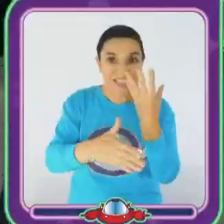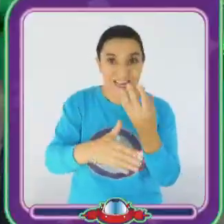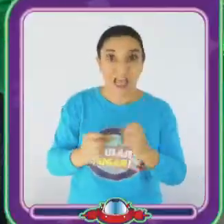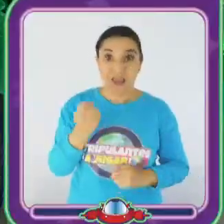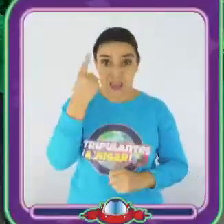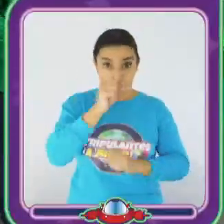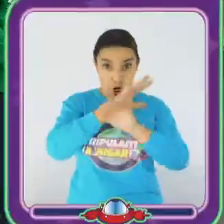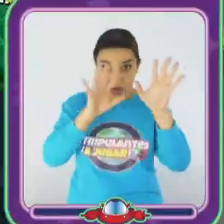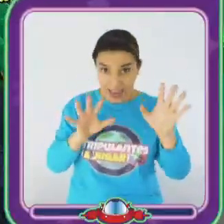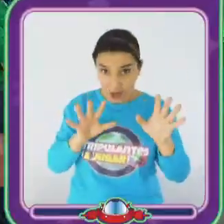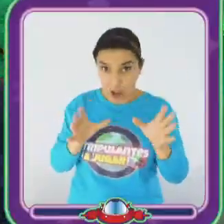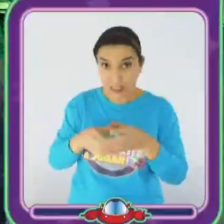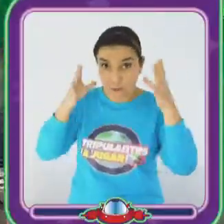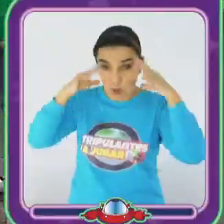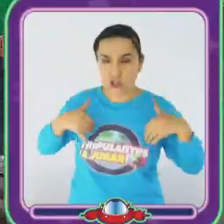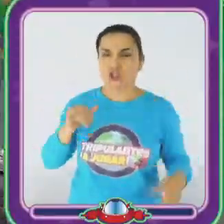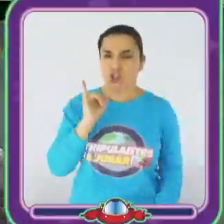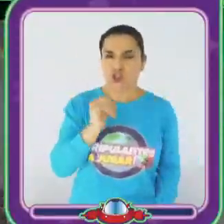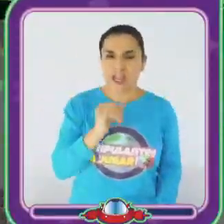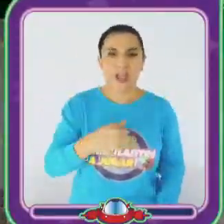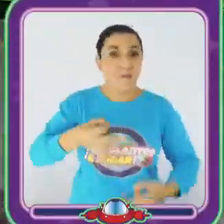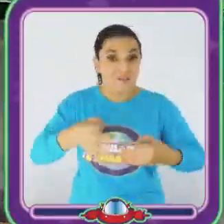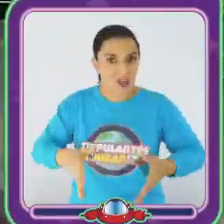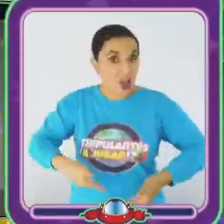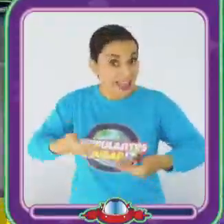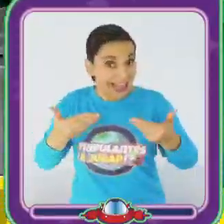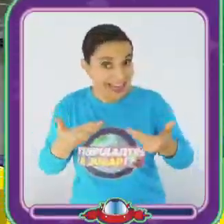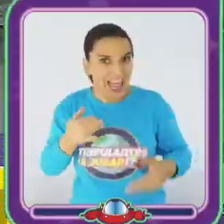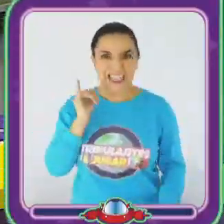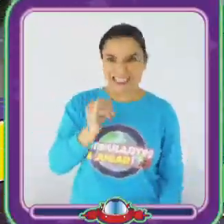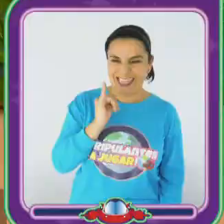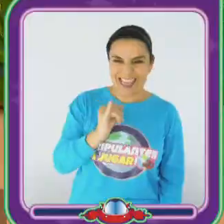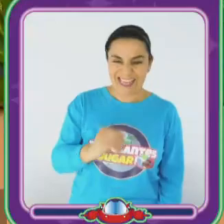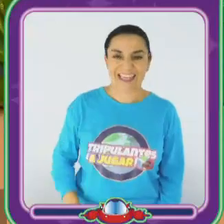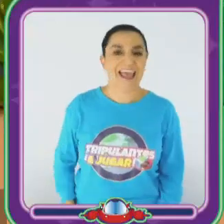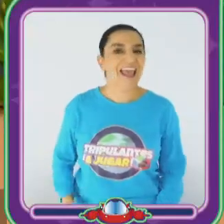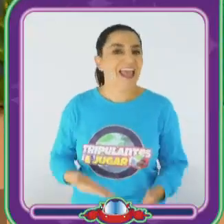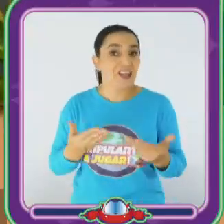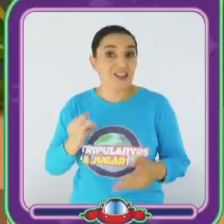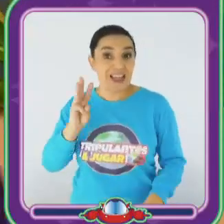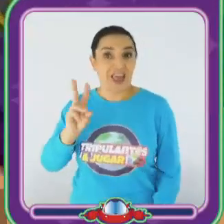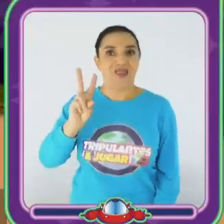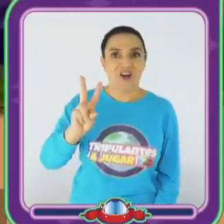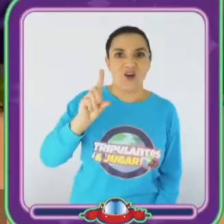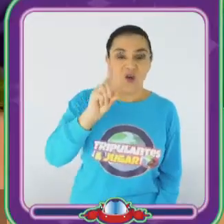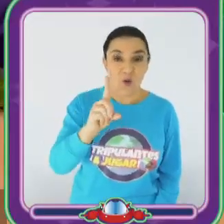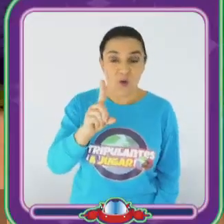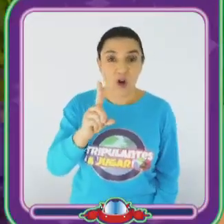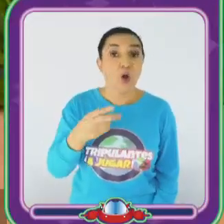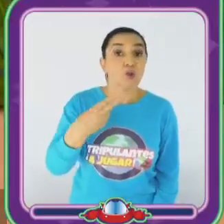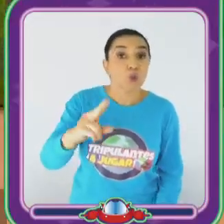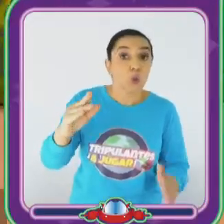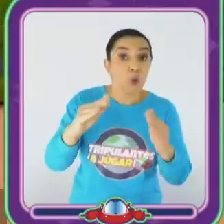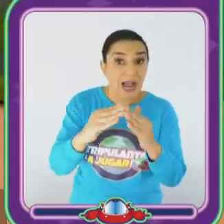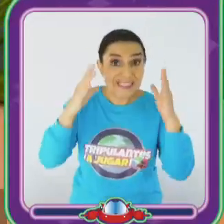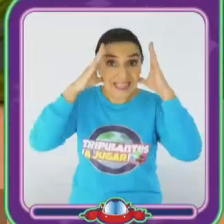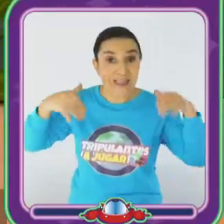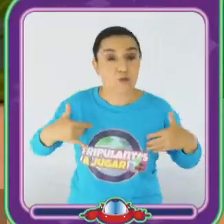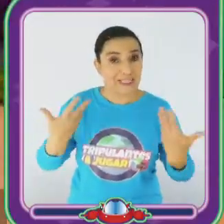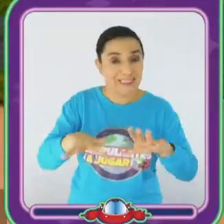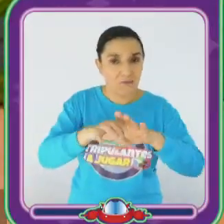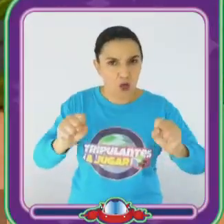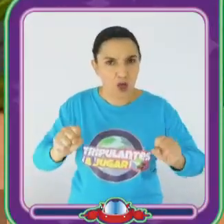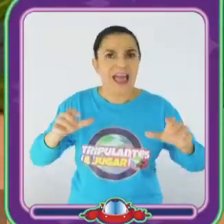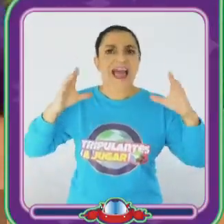¿Instrucciones claras, tripulación? ¡Sí! Perfecto. ¿Con energía? ¡Sí! Entonces, 3, 2, 1. Tripulantes en casa, preparados,